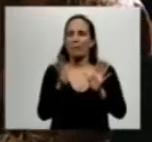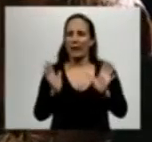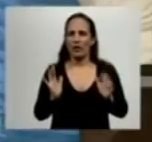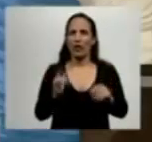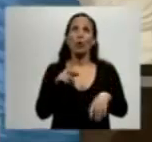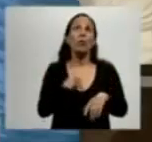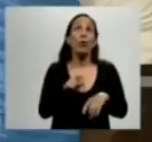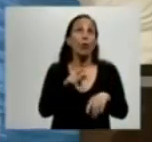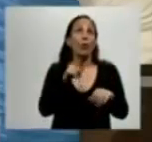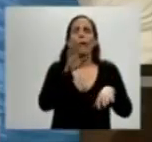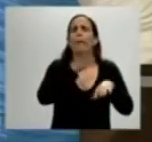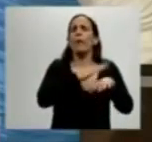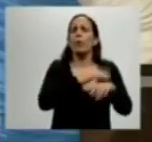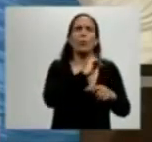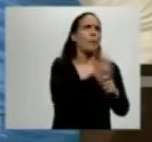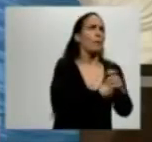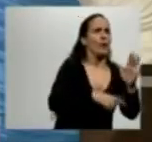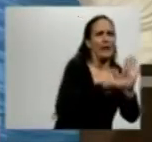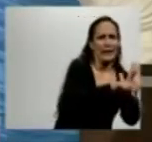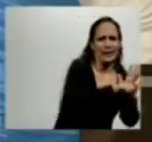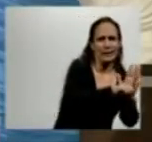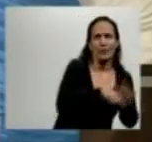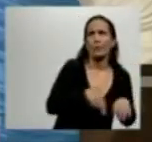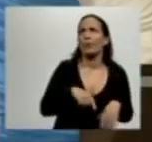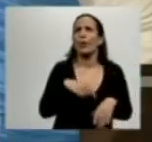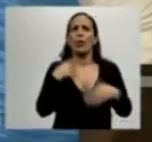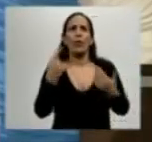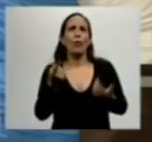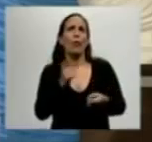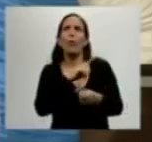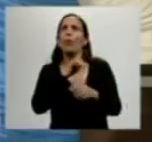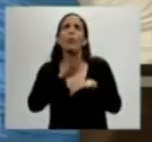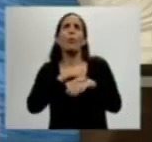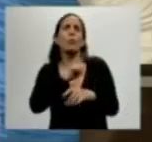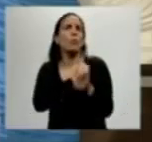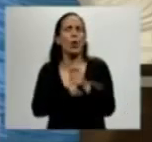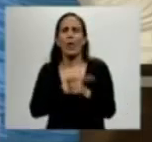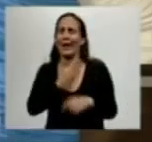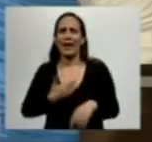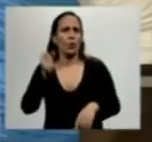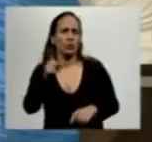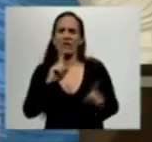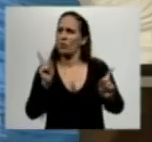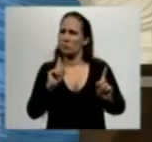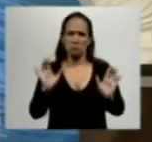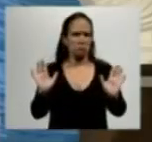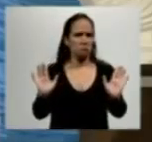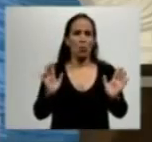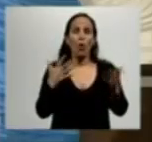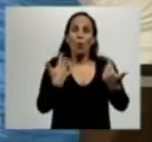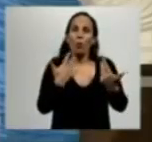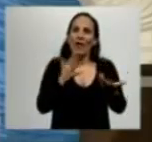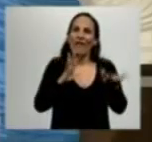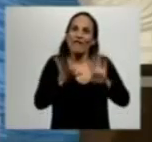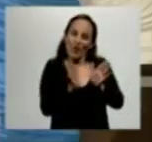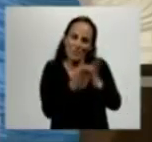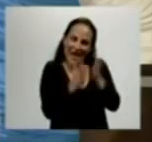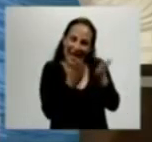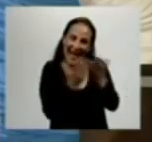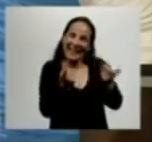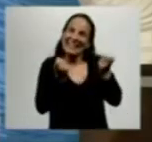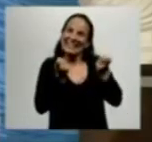al Poder Legislativo ni al Poder Ejecutivo. Tal vez requiera un mejor instrumento. Vamos a darle